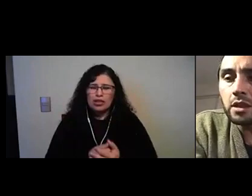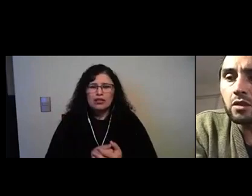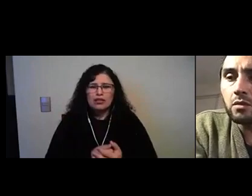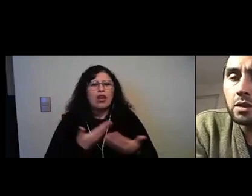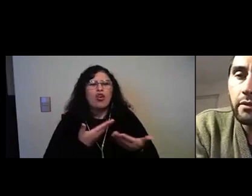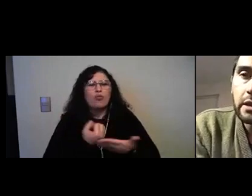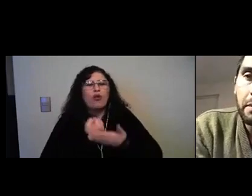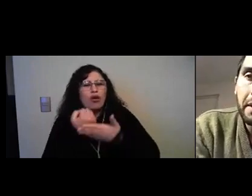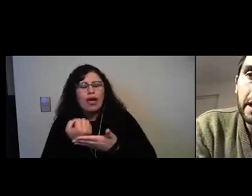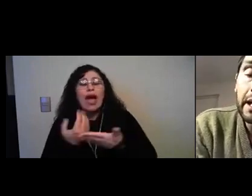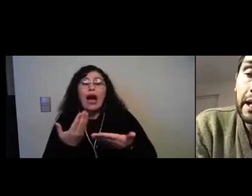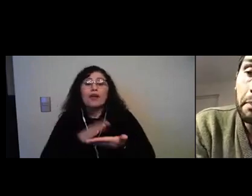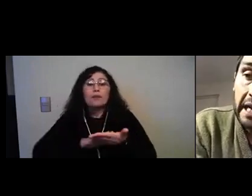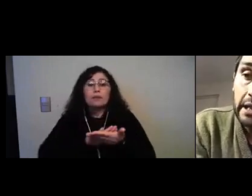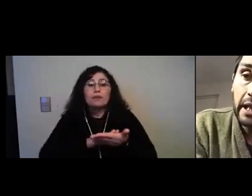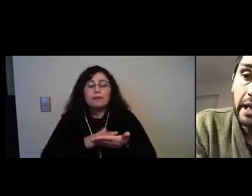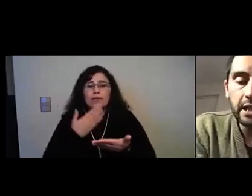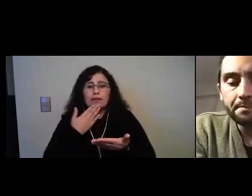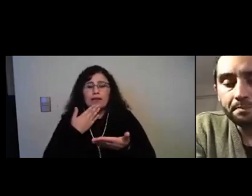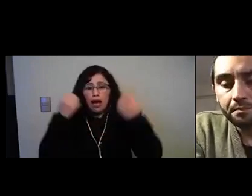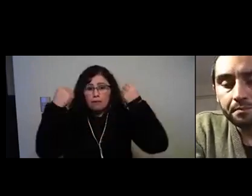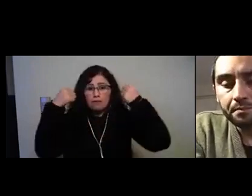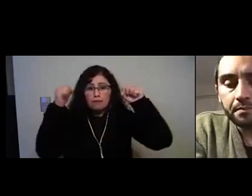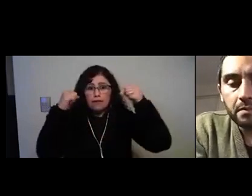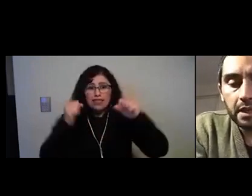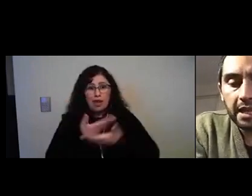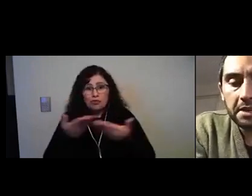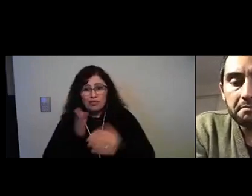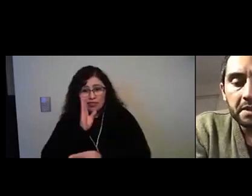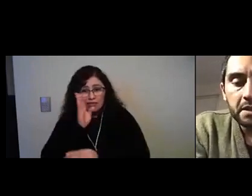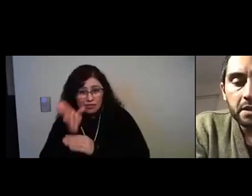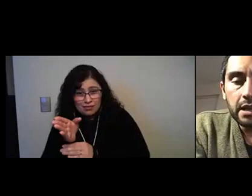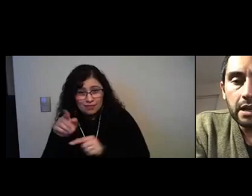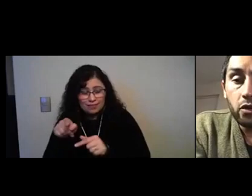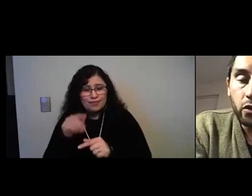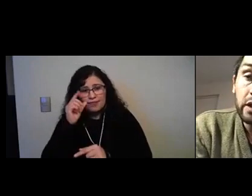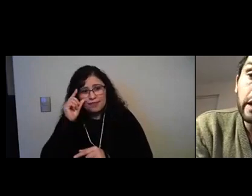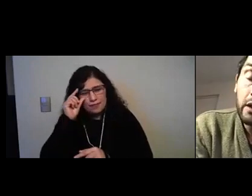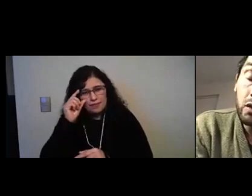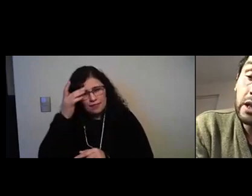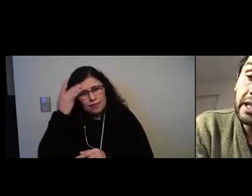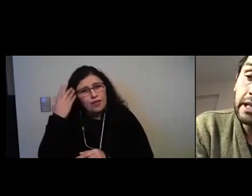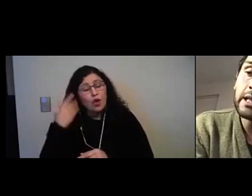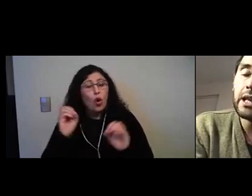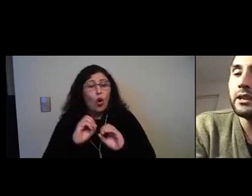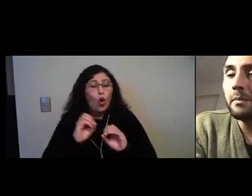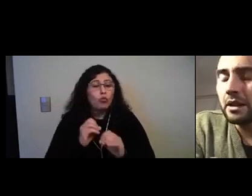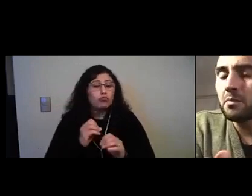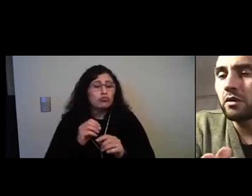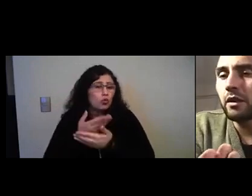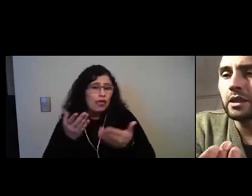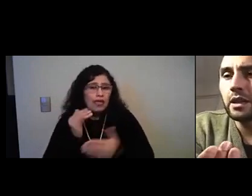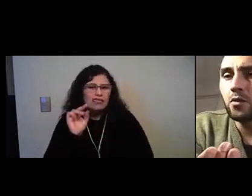mismo, ¿cierto? Muchas veces va a pasar en las prácticas, ¿ya? Que o los internados que ustedes realicen, que le van a